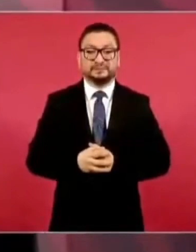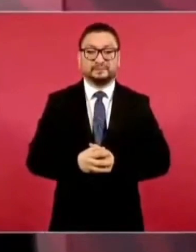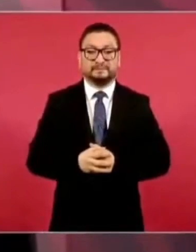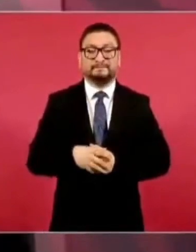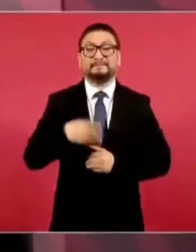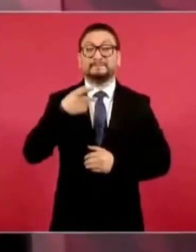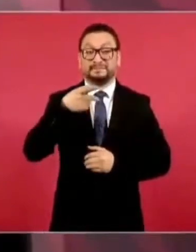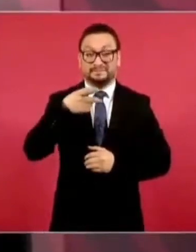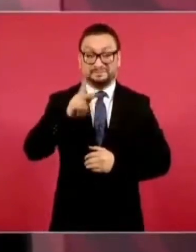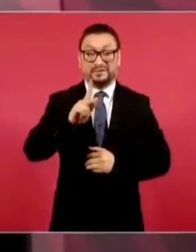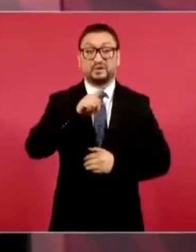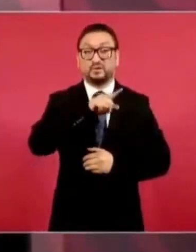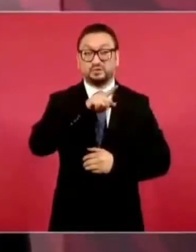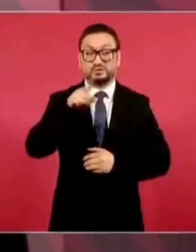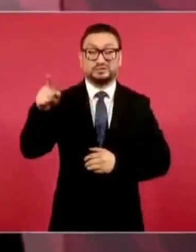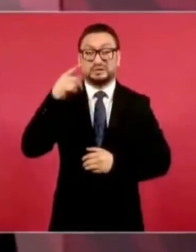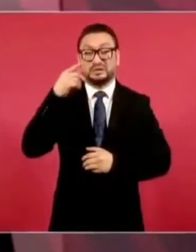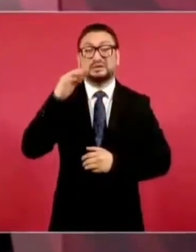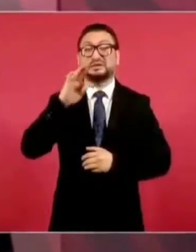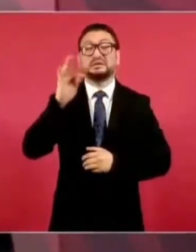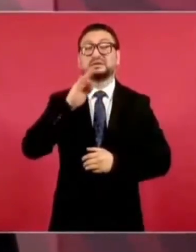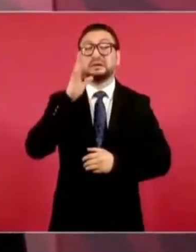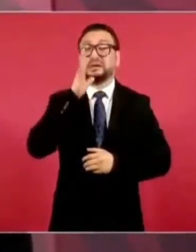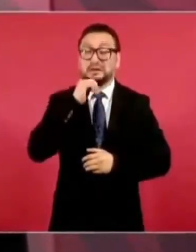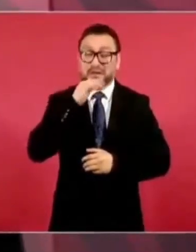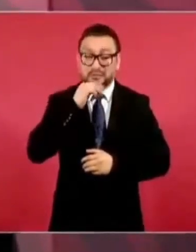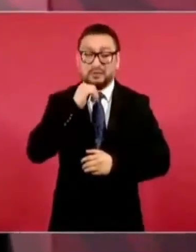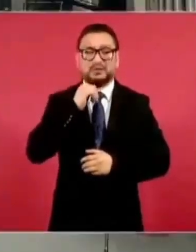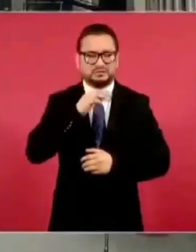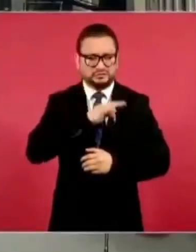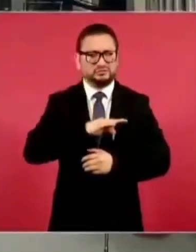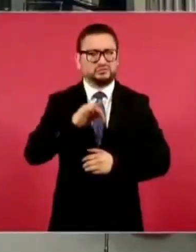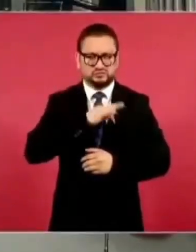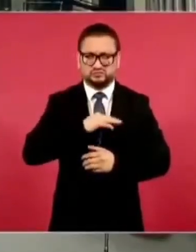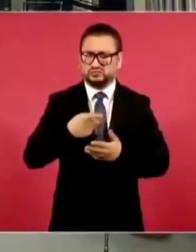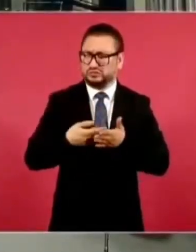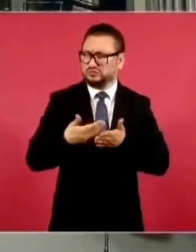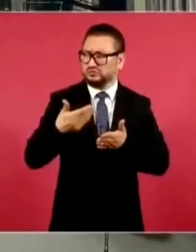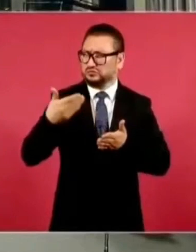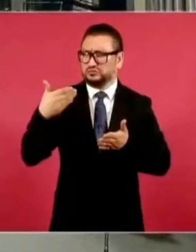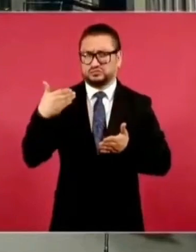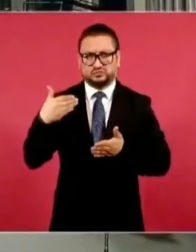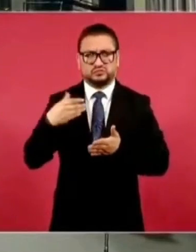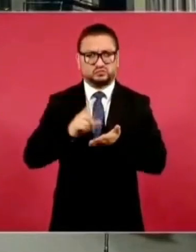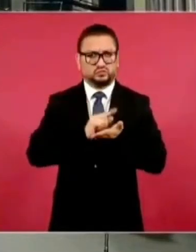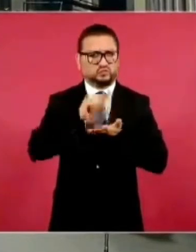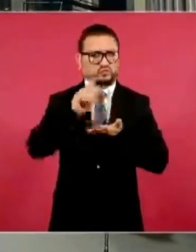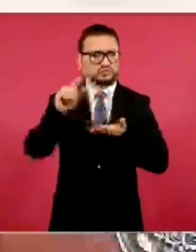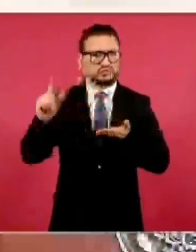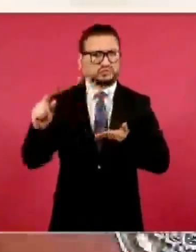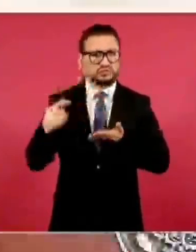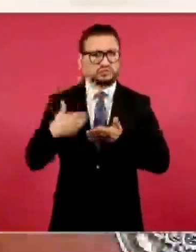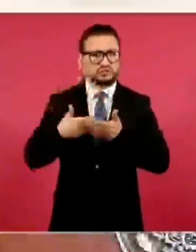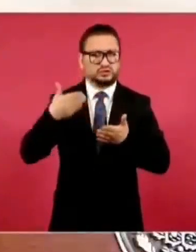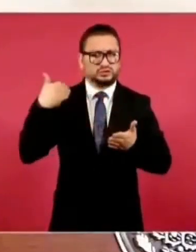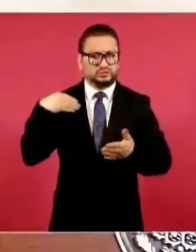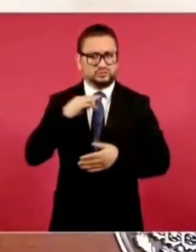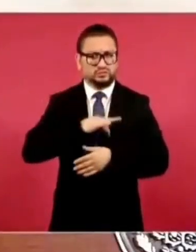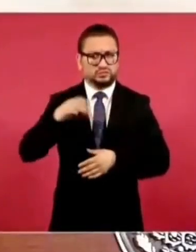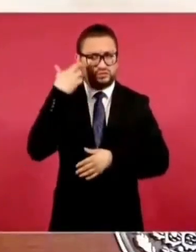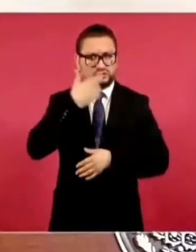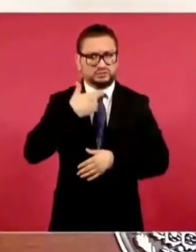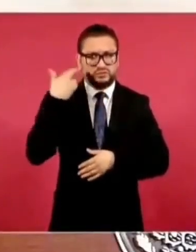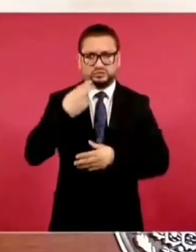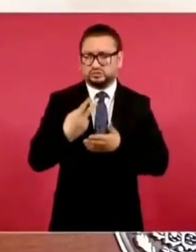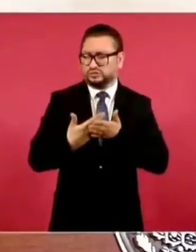Pero para que no se vayan tan lejos, porque a lo mejor no se va a poder. ¿Sí se puede hacer una revisión de un Twitter de alguien de 2 años para